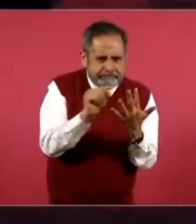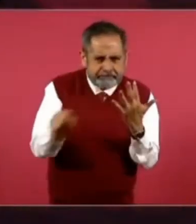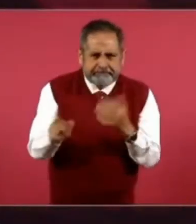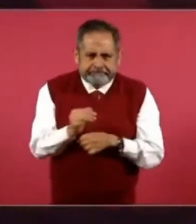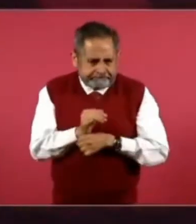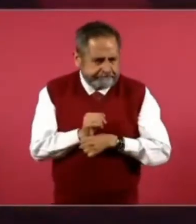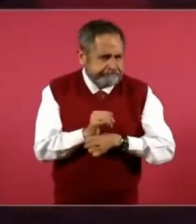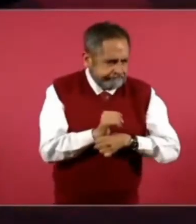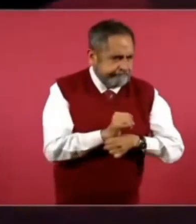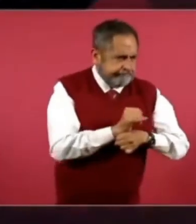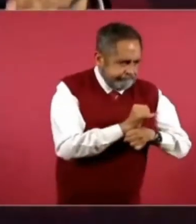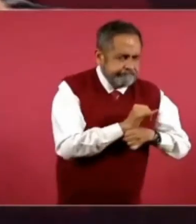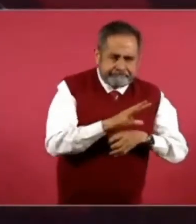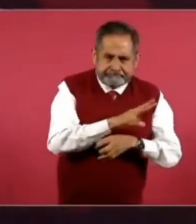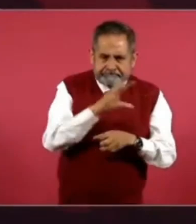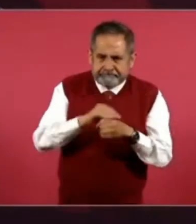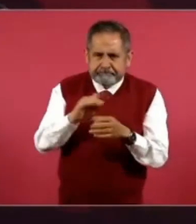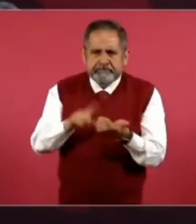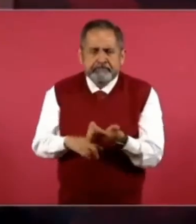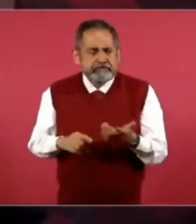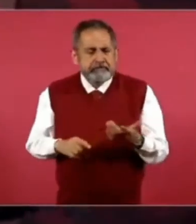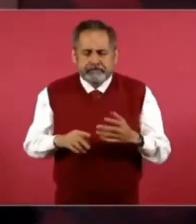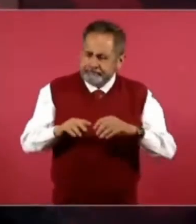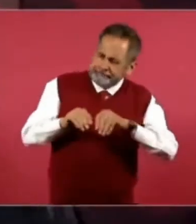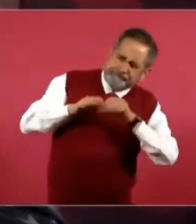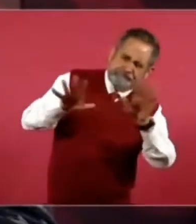que se conozca